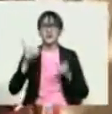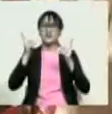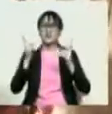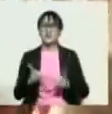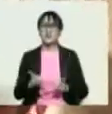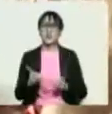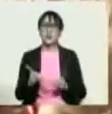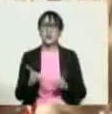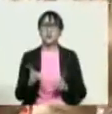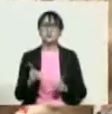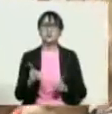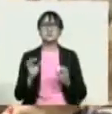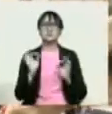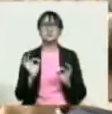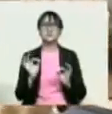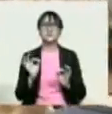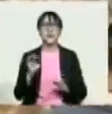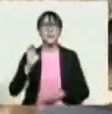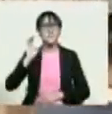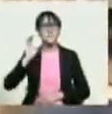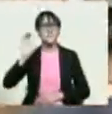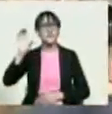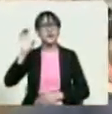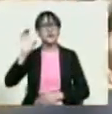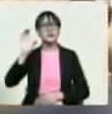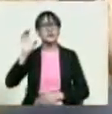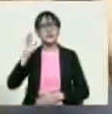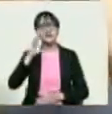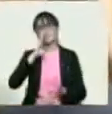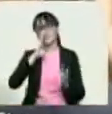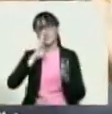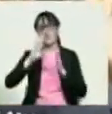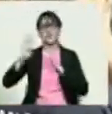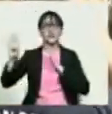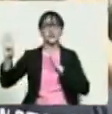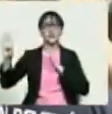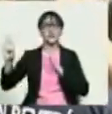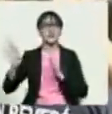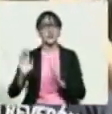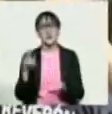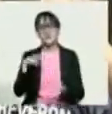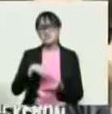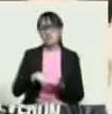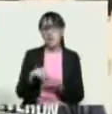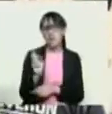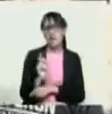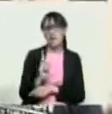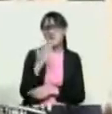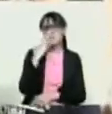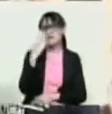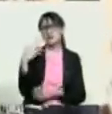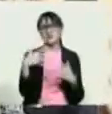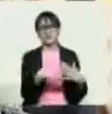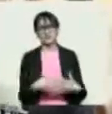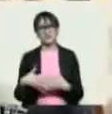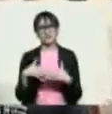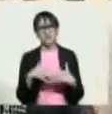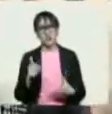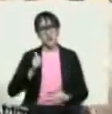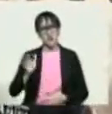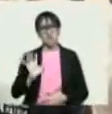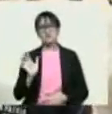irrevocable de que esta patria sea eterna y no se arrodille jamás frente hay perdido alguno